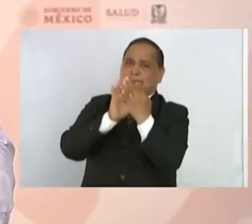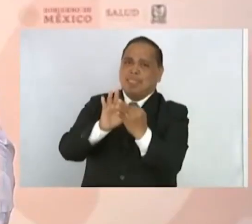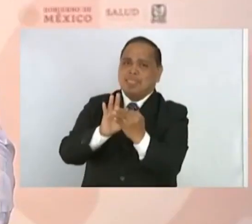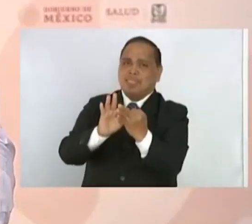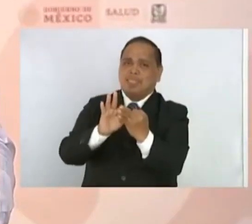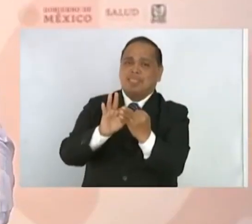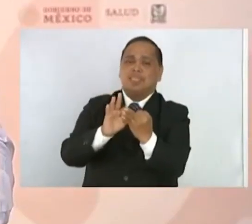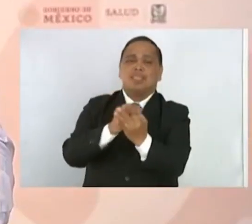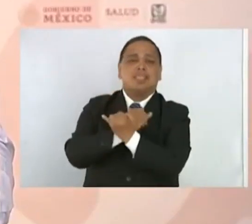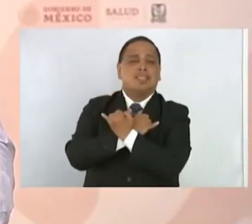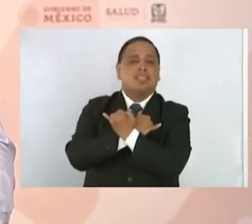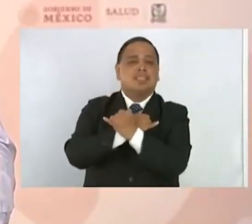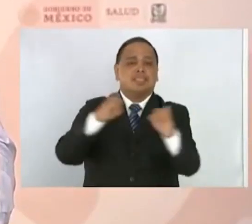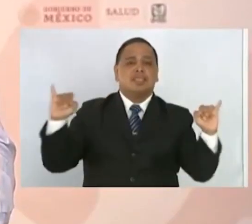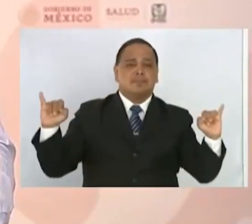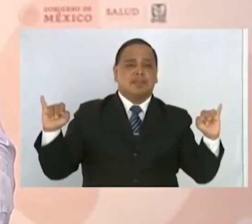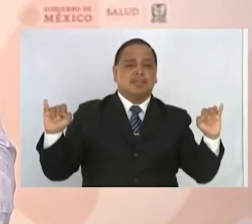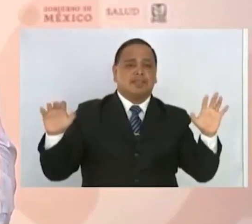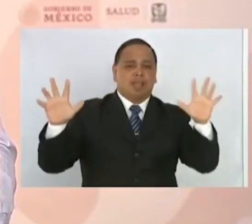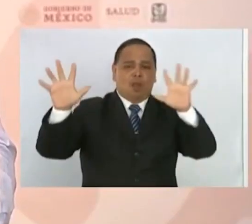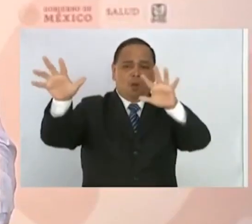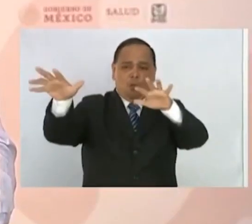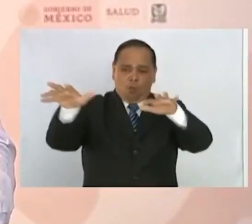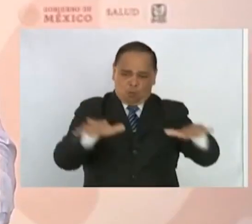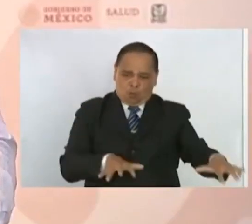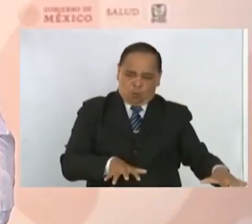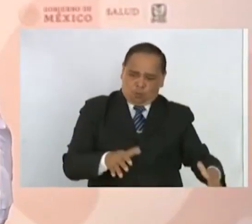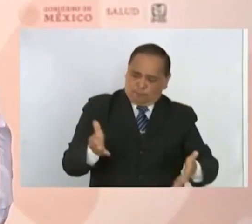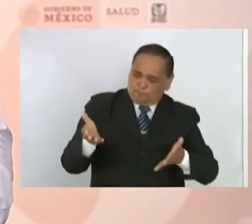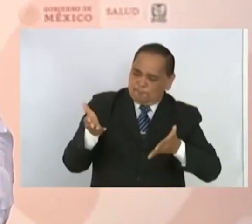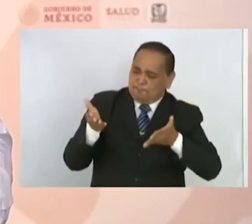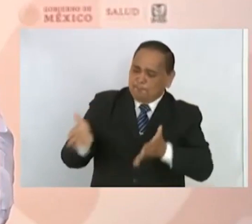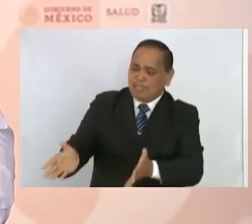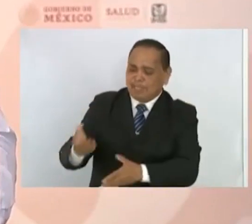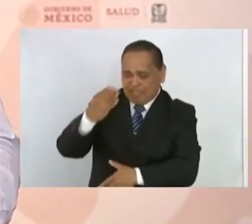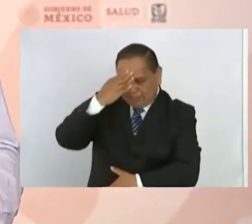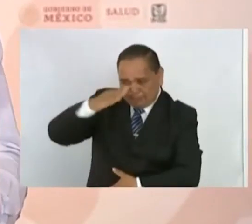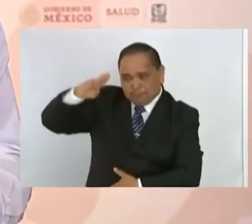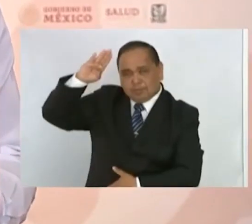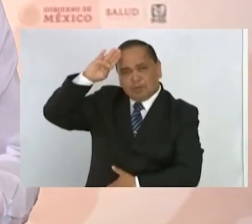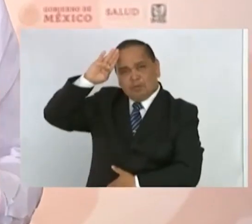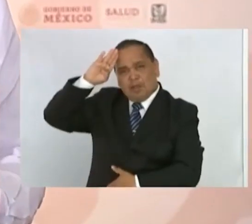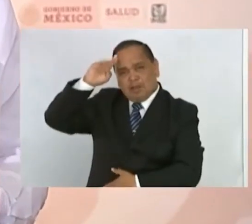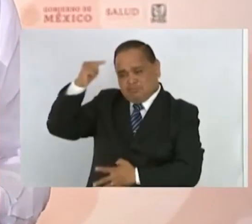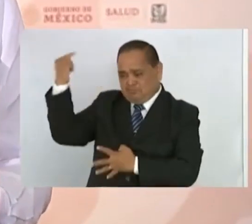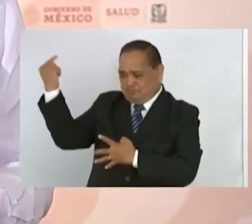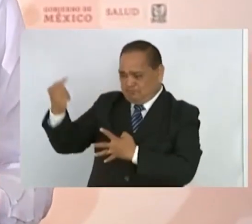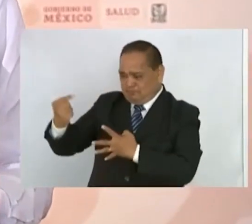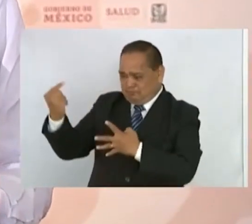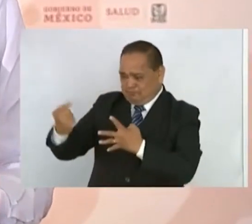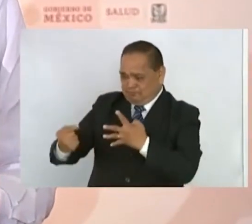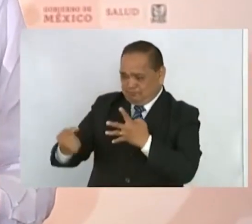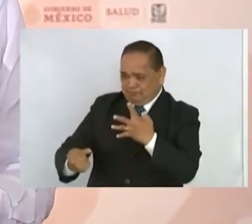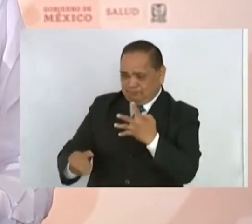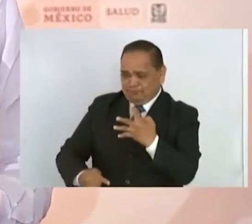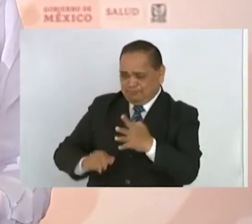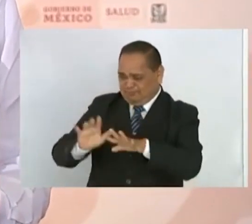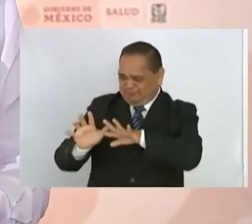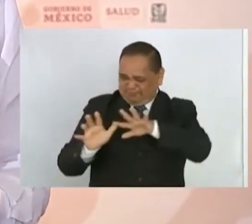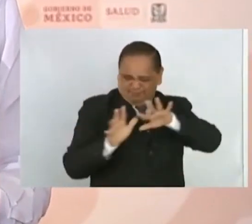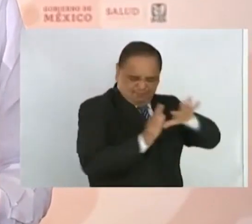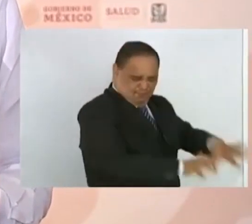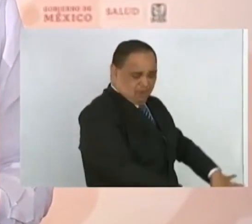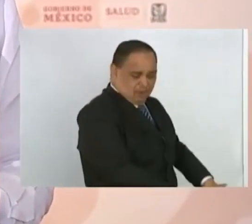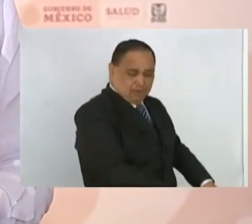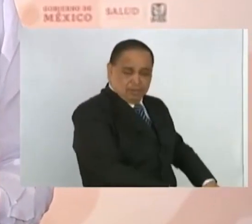de crear una agenda común en temas específicos como el combate a la inflación seguridad alimentaria regulación sanitaria y compra